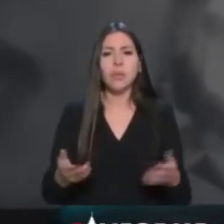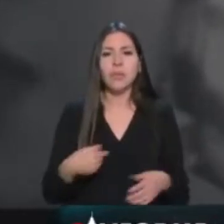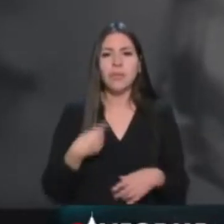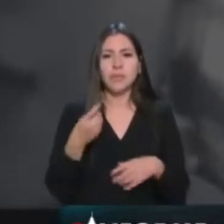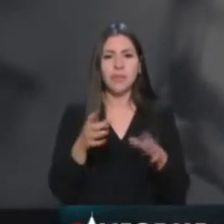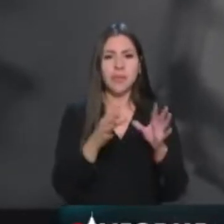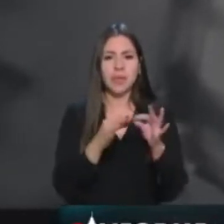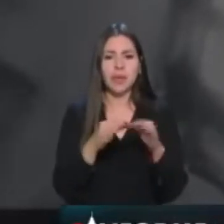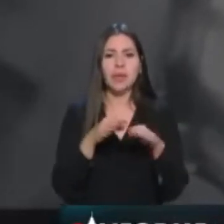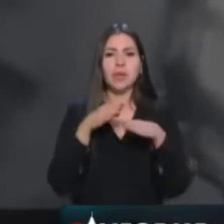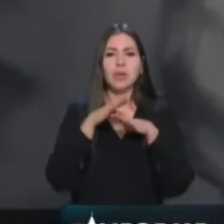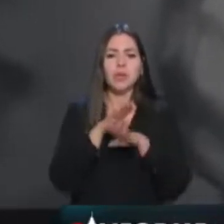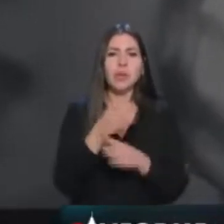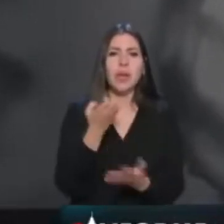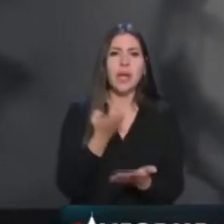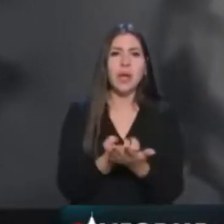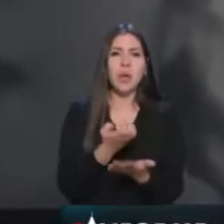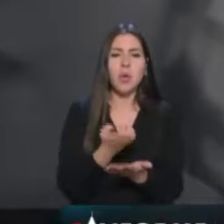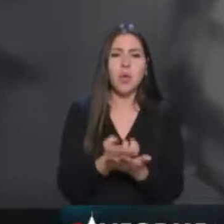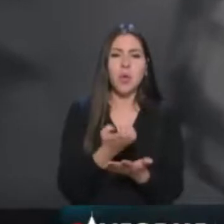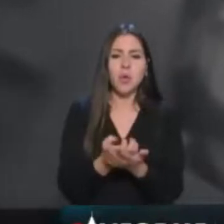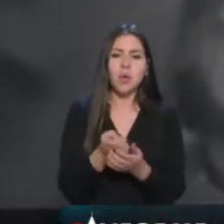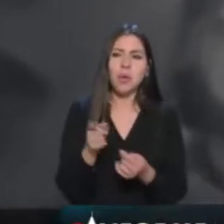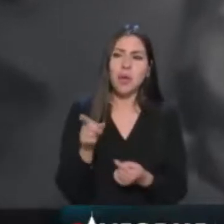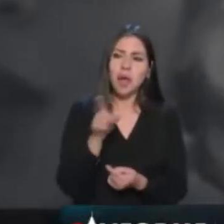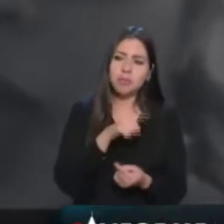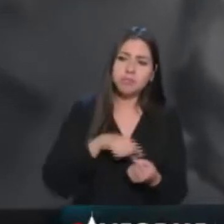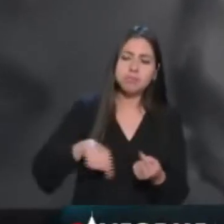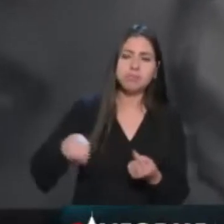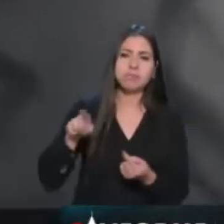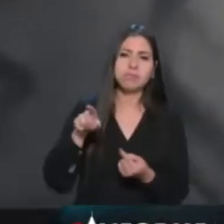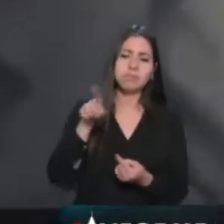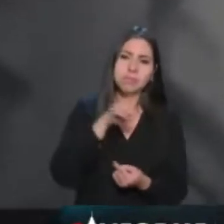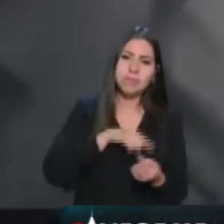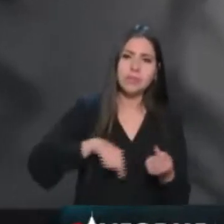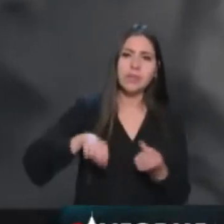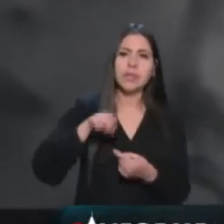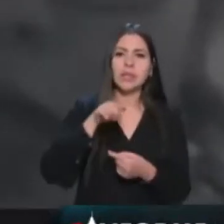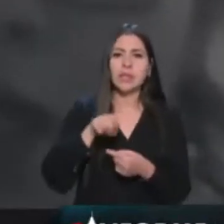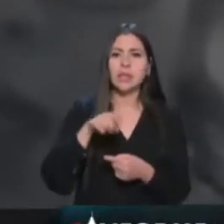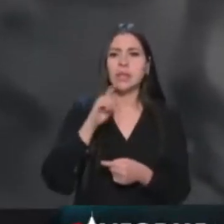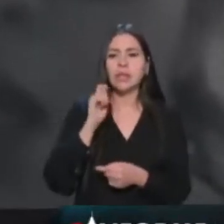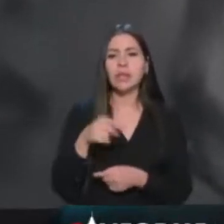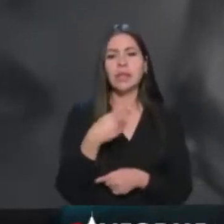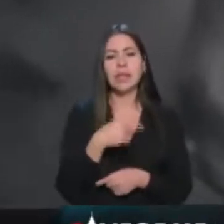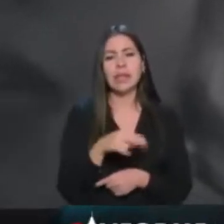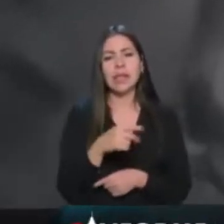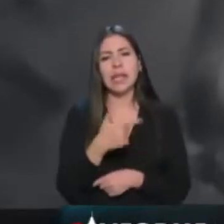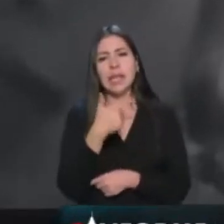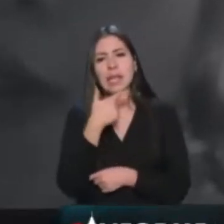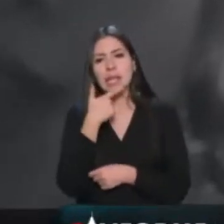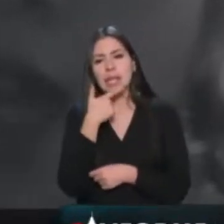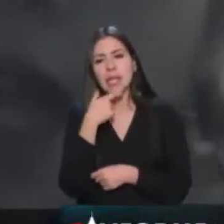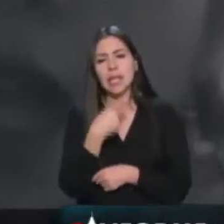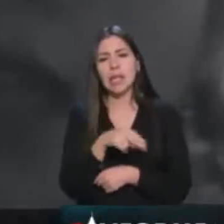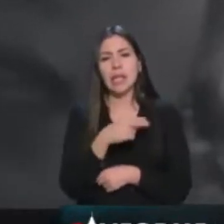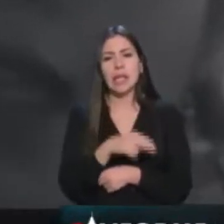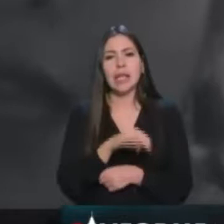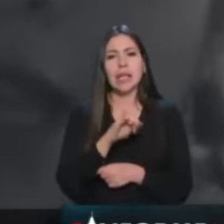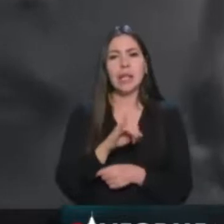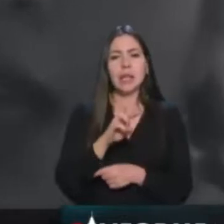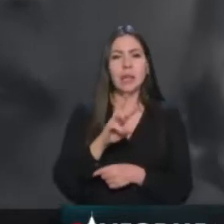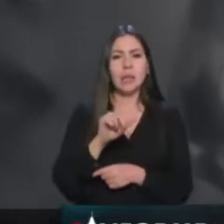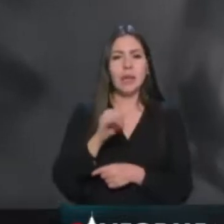de economía circular, promoviendo algo que en inglés se llama el e-waste. El e-waste se refiere